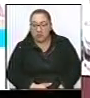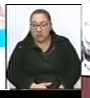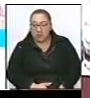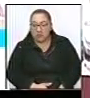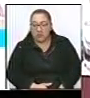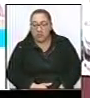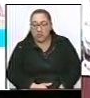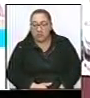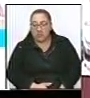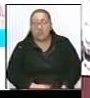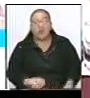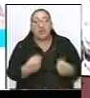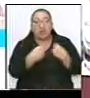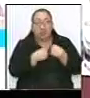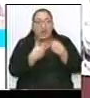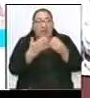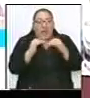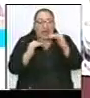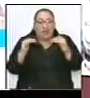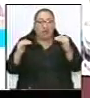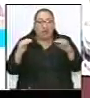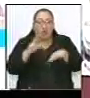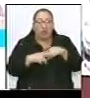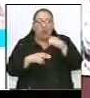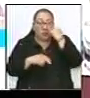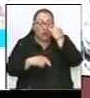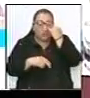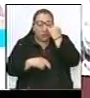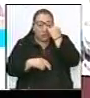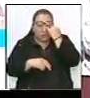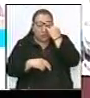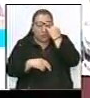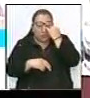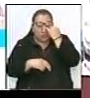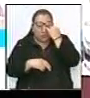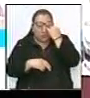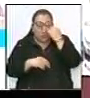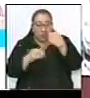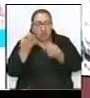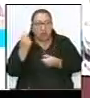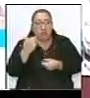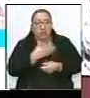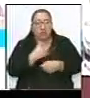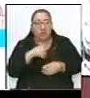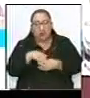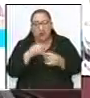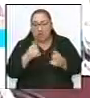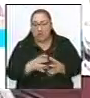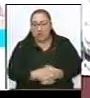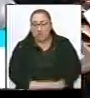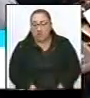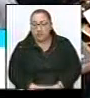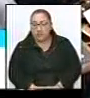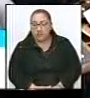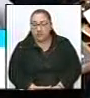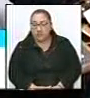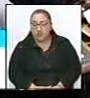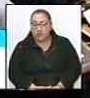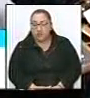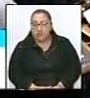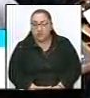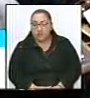abusar de darle el equilibrio necesario, y que espero yo, señora presidenta, pueda ser votada el día de hoy.